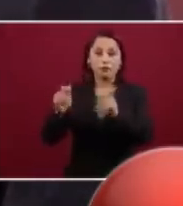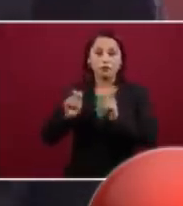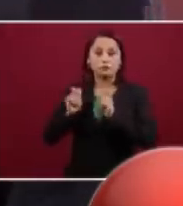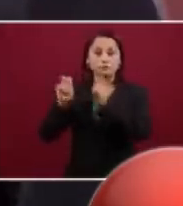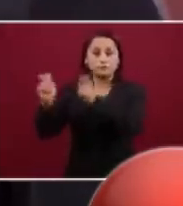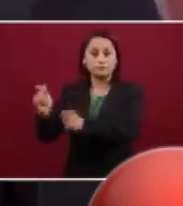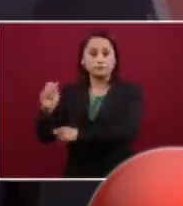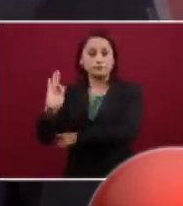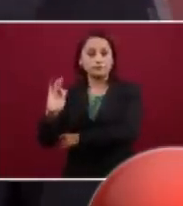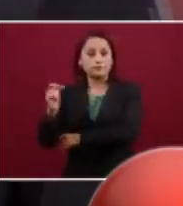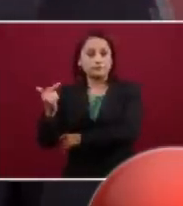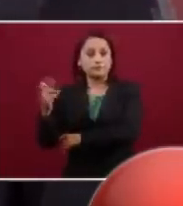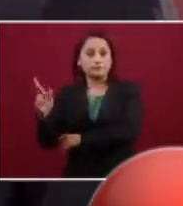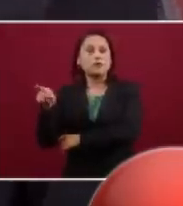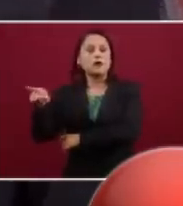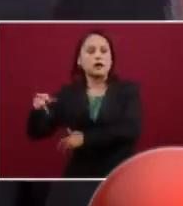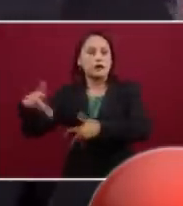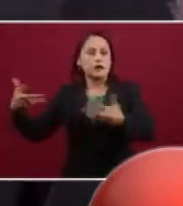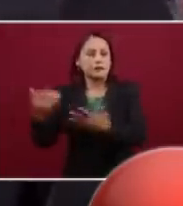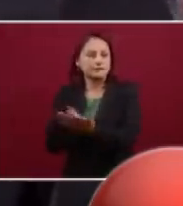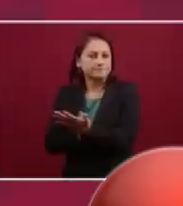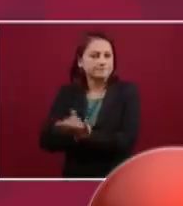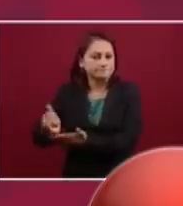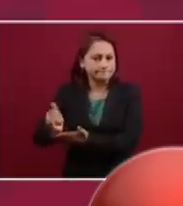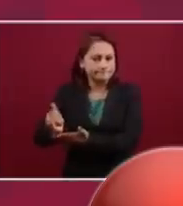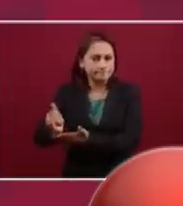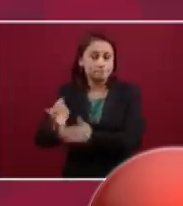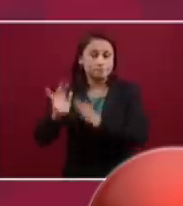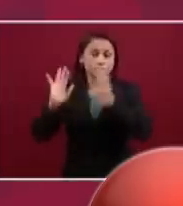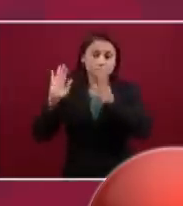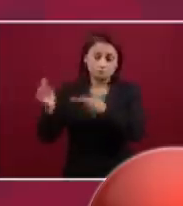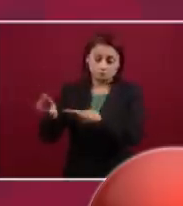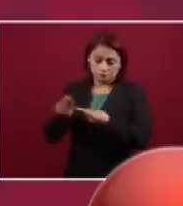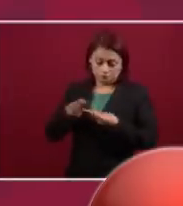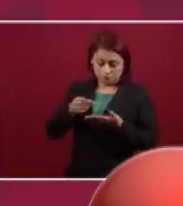y procedieron. Eso es lo que sé.